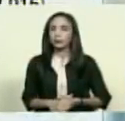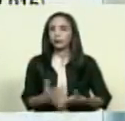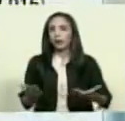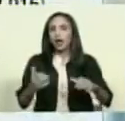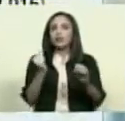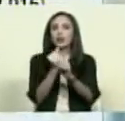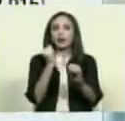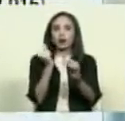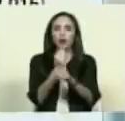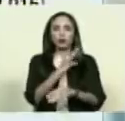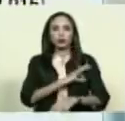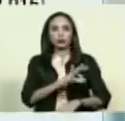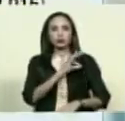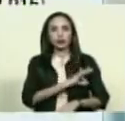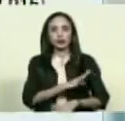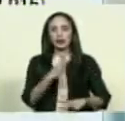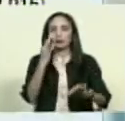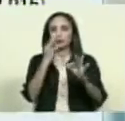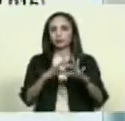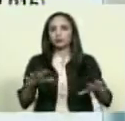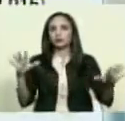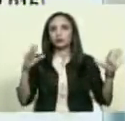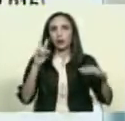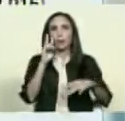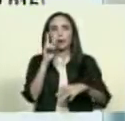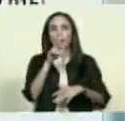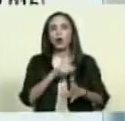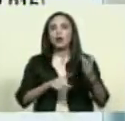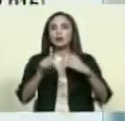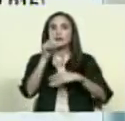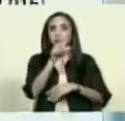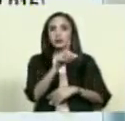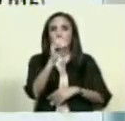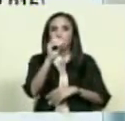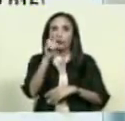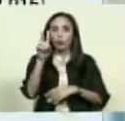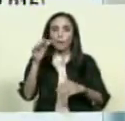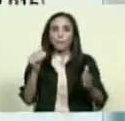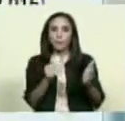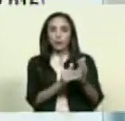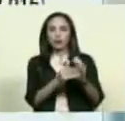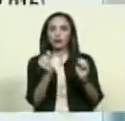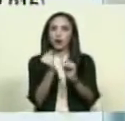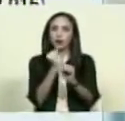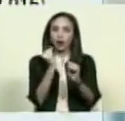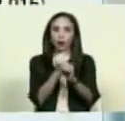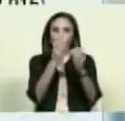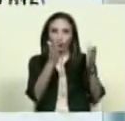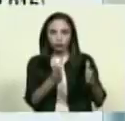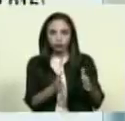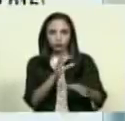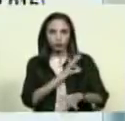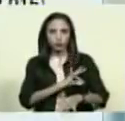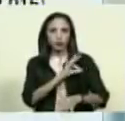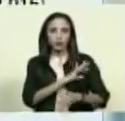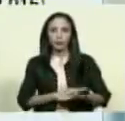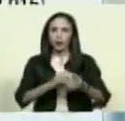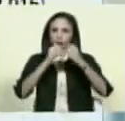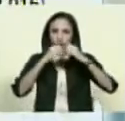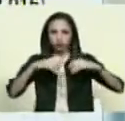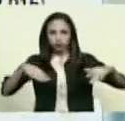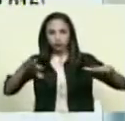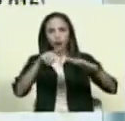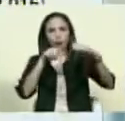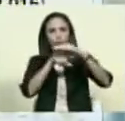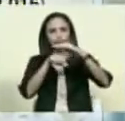Trabajadores sociales, Naguará, 102.000 trabajadores sociales en el movimiento Somos Venezuela, recorriendo las